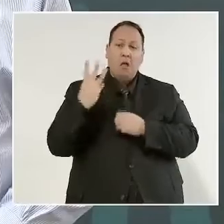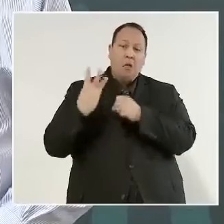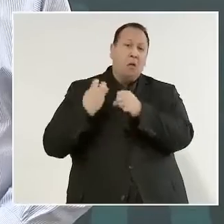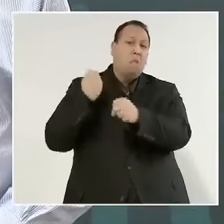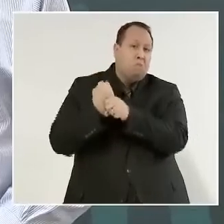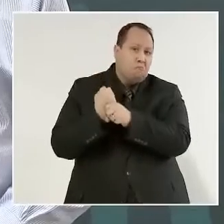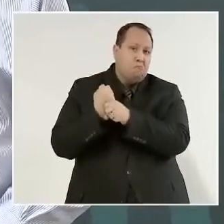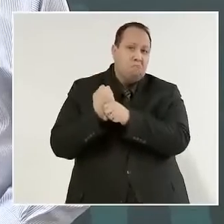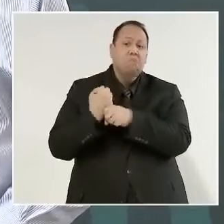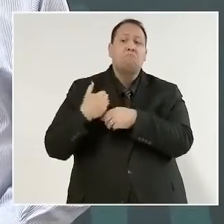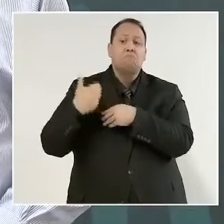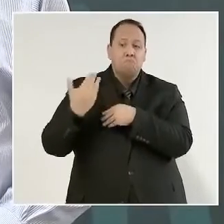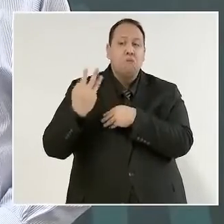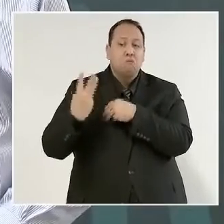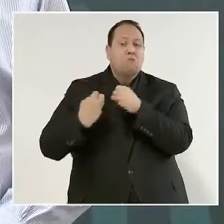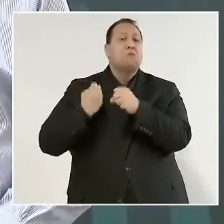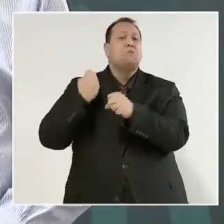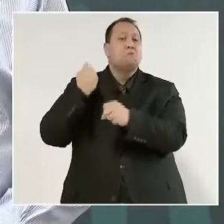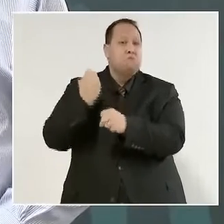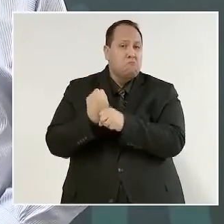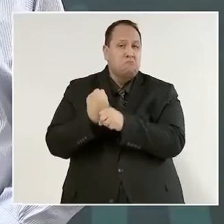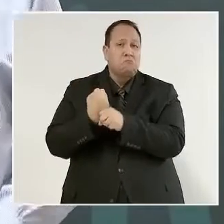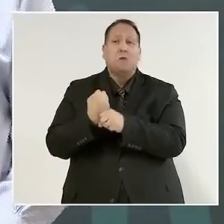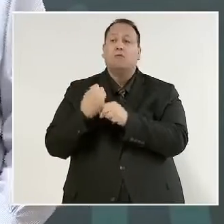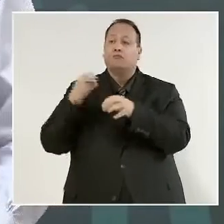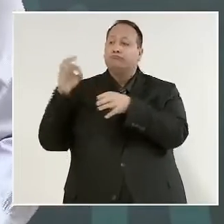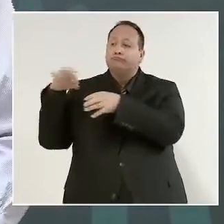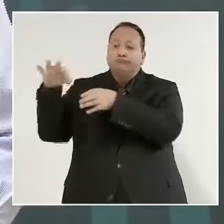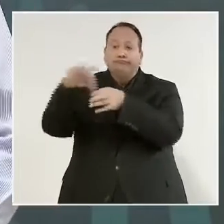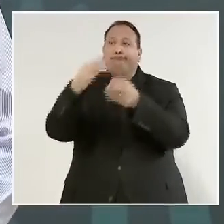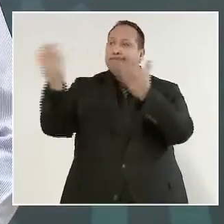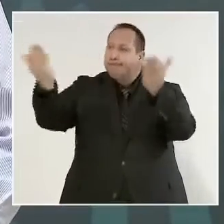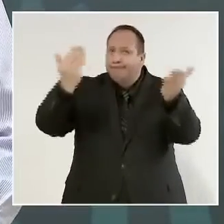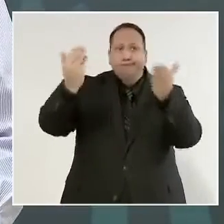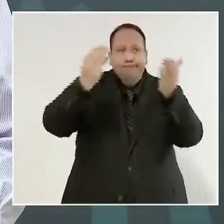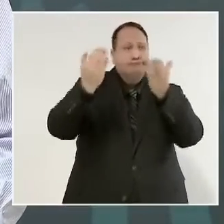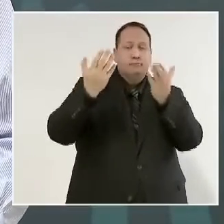3 años puede llevarse a cabo una consulta,